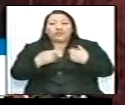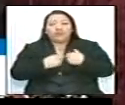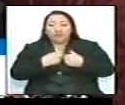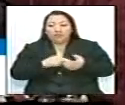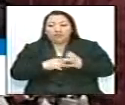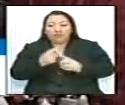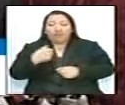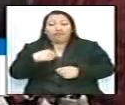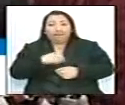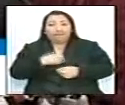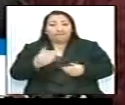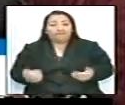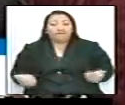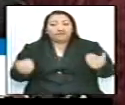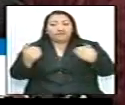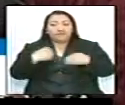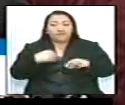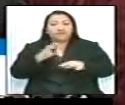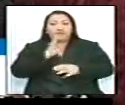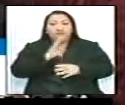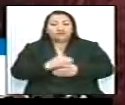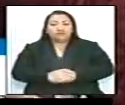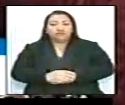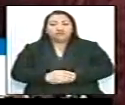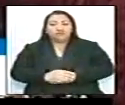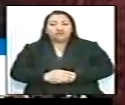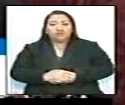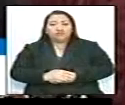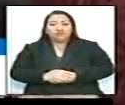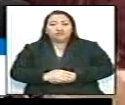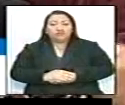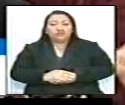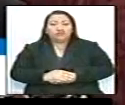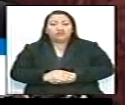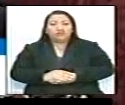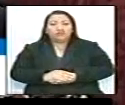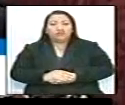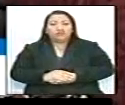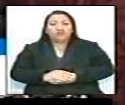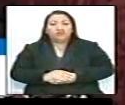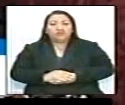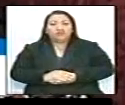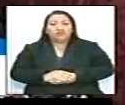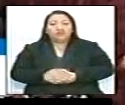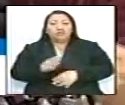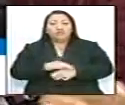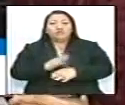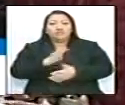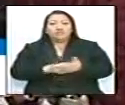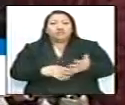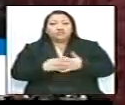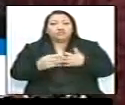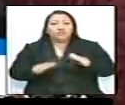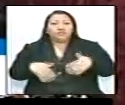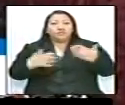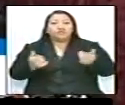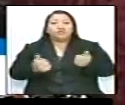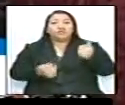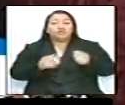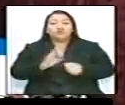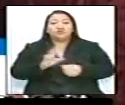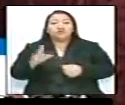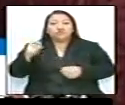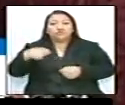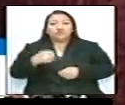es que nos ha venido a hablar respecto a un cronograma posible, a cuáles serían sus